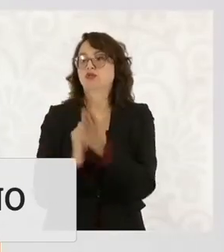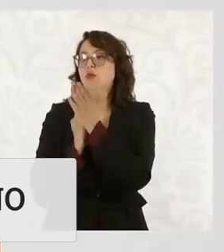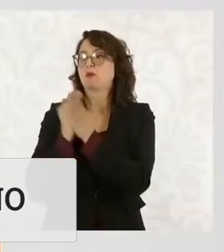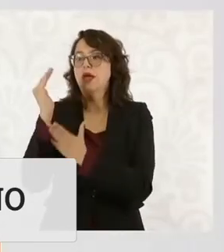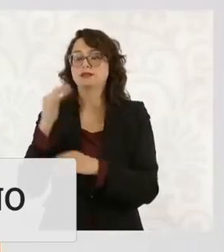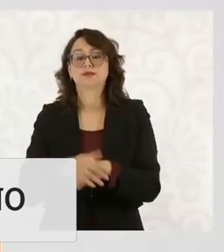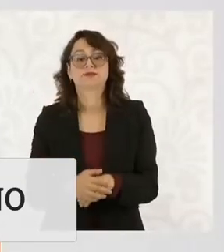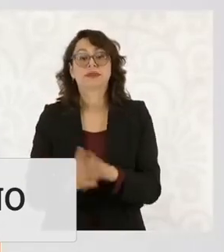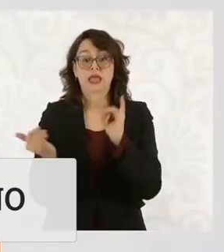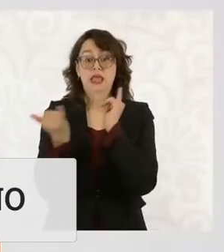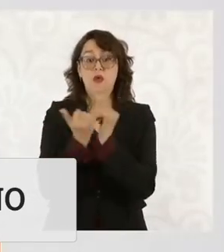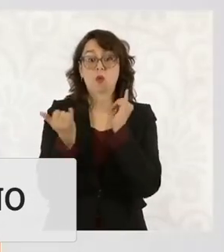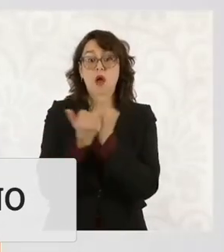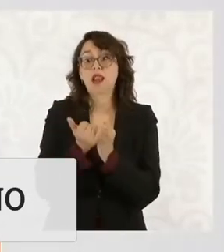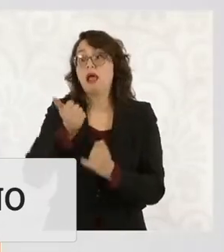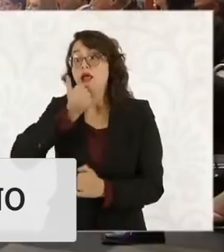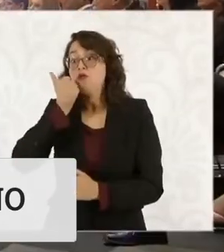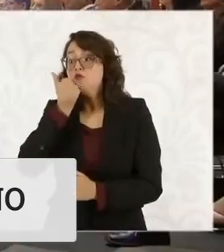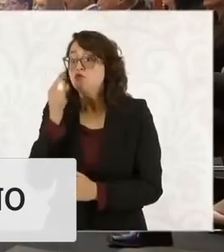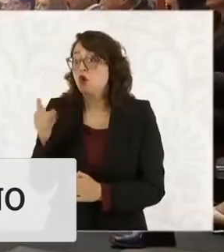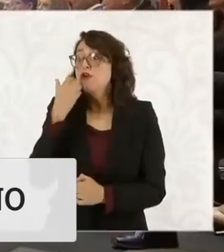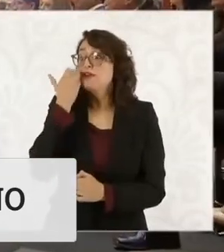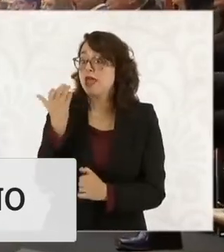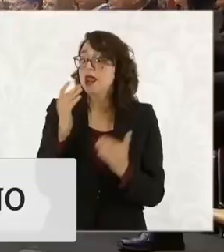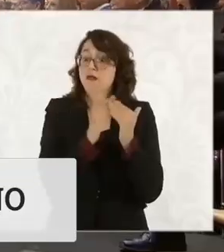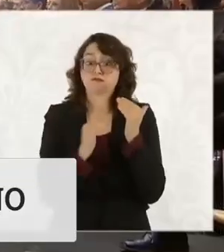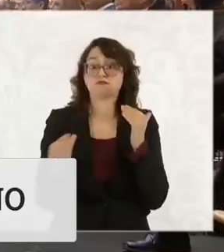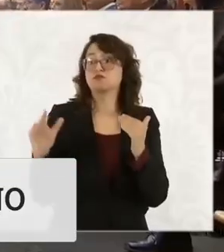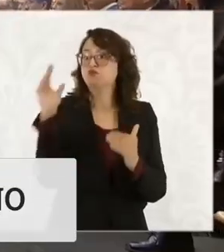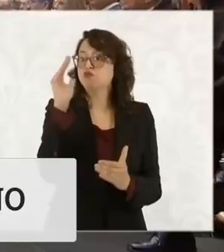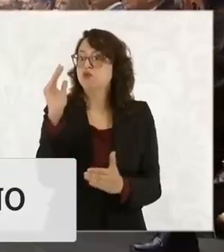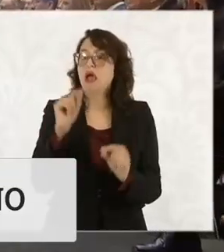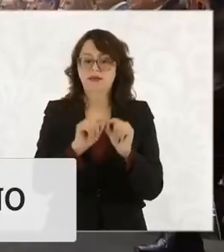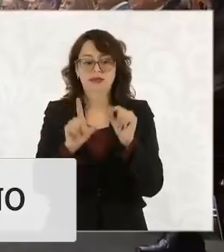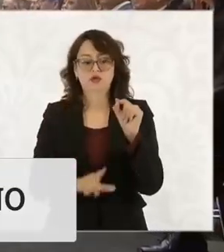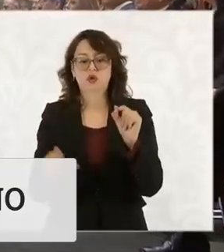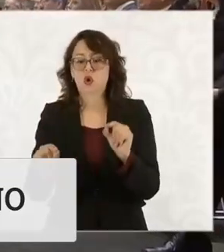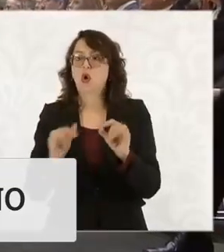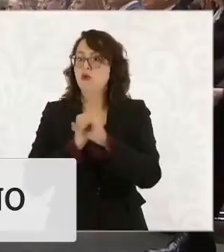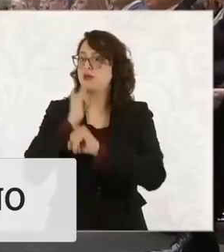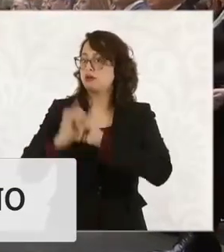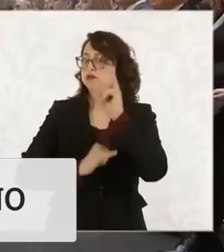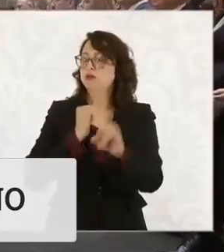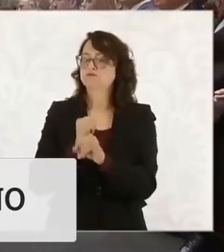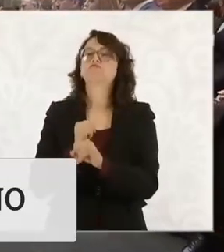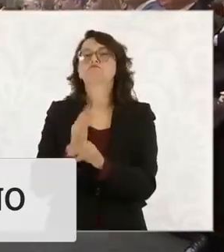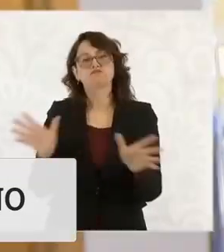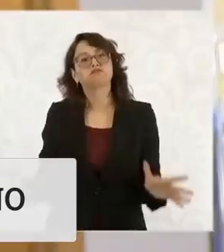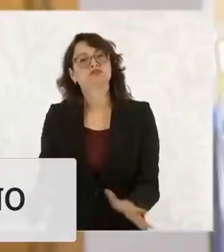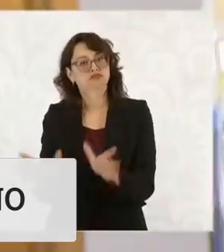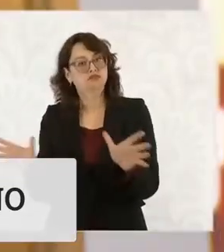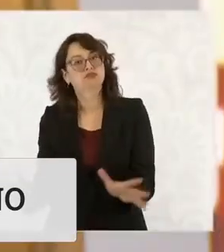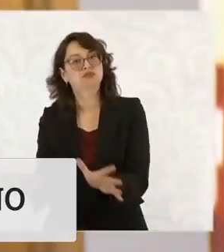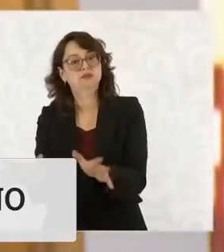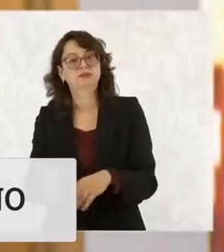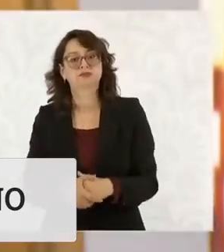el programa de movilidad estudiantil para posgrado, tanto a nivel nacional como internacional.